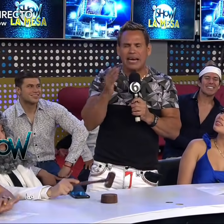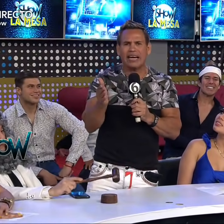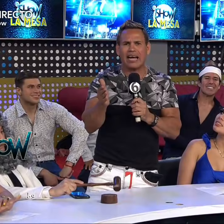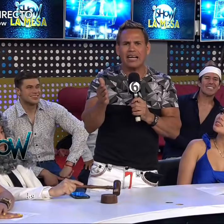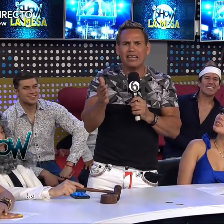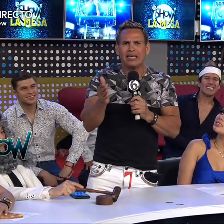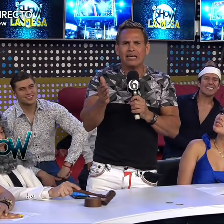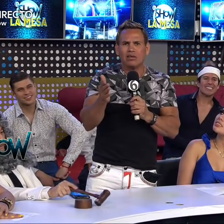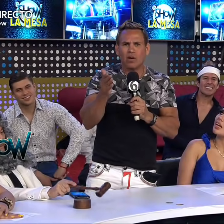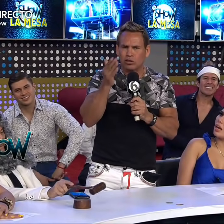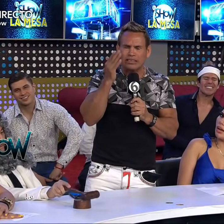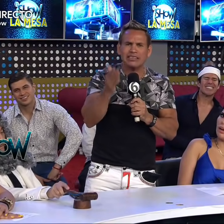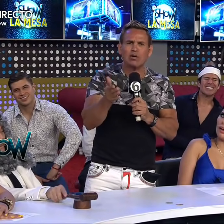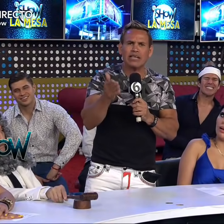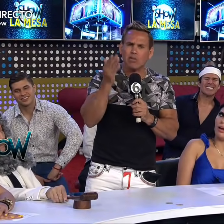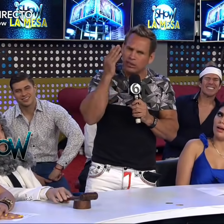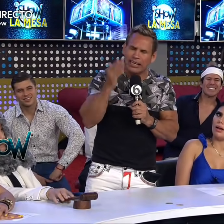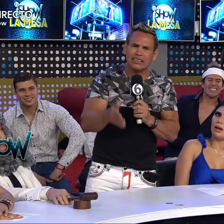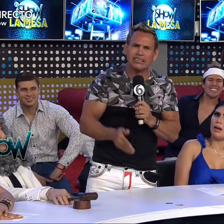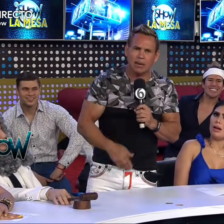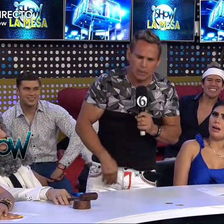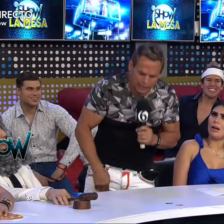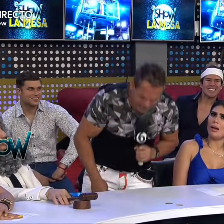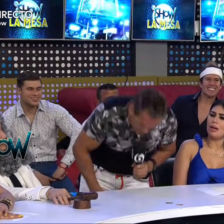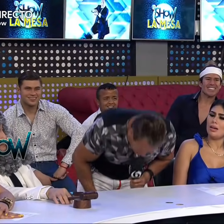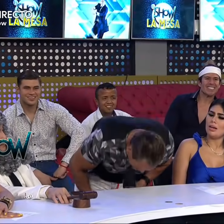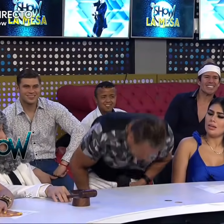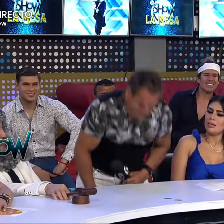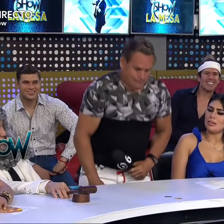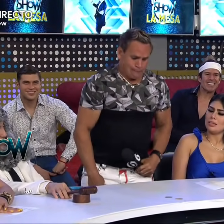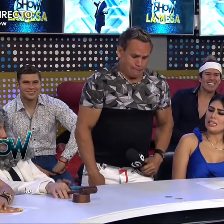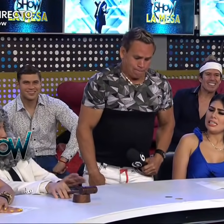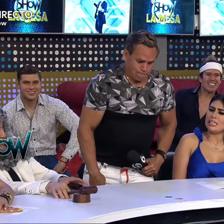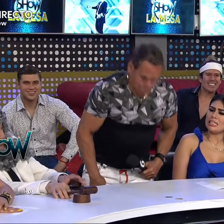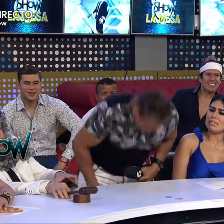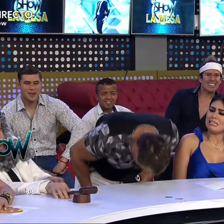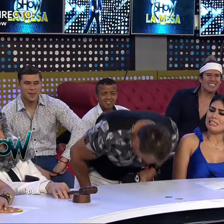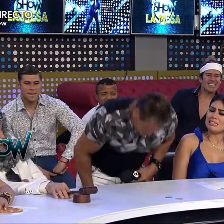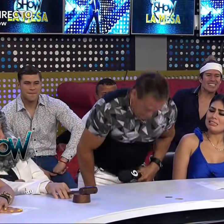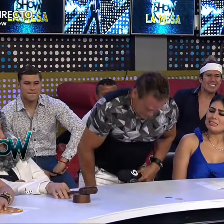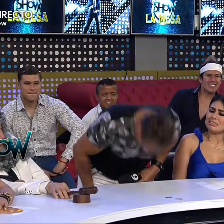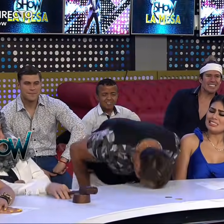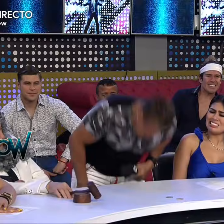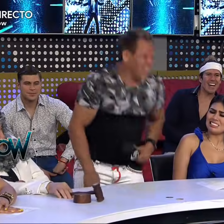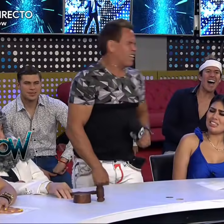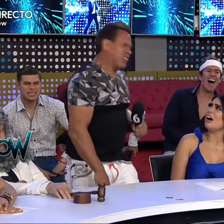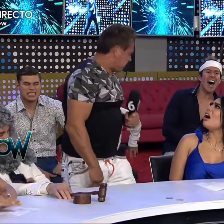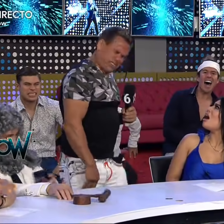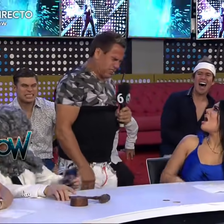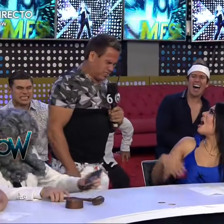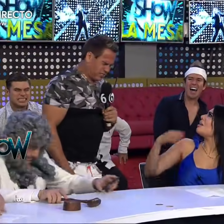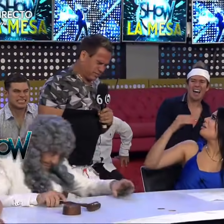la perra. Cuando estás en secundaria, no te hagas la perra. La perra. Ay.